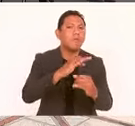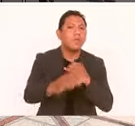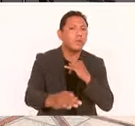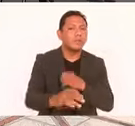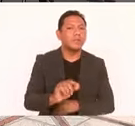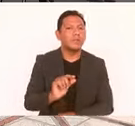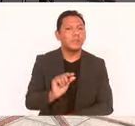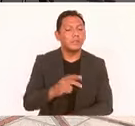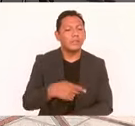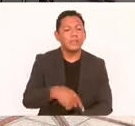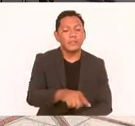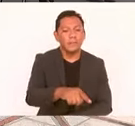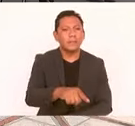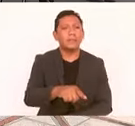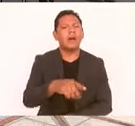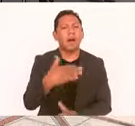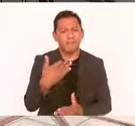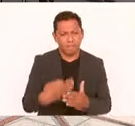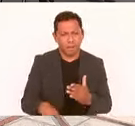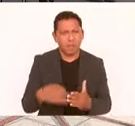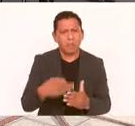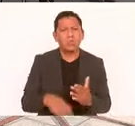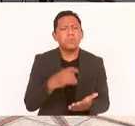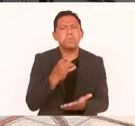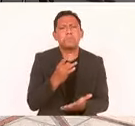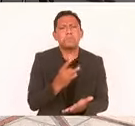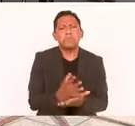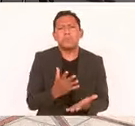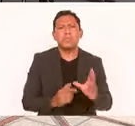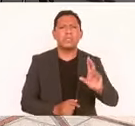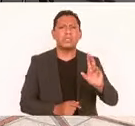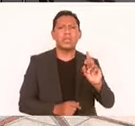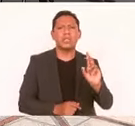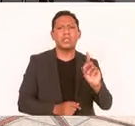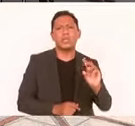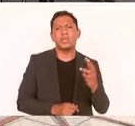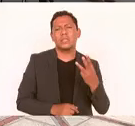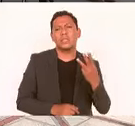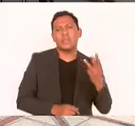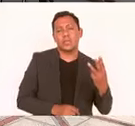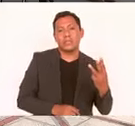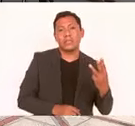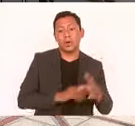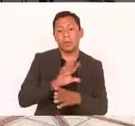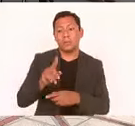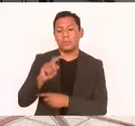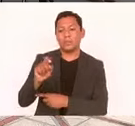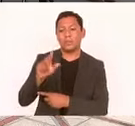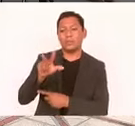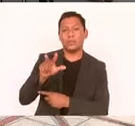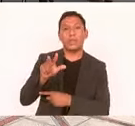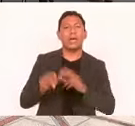que nos faltan únicamente 33 de